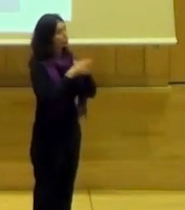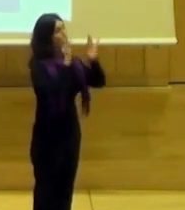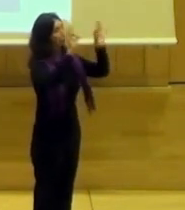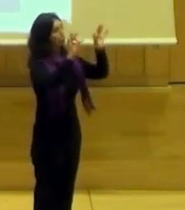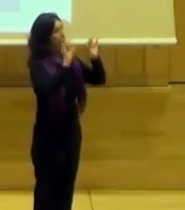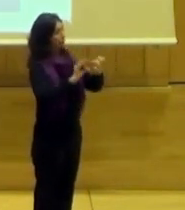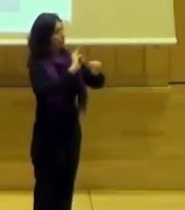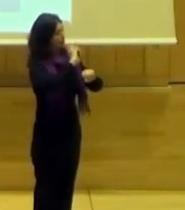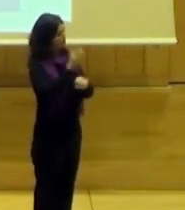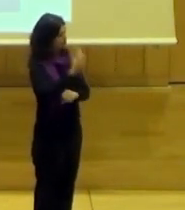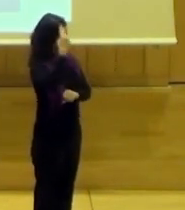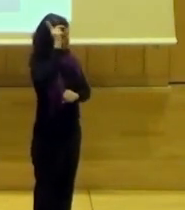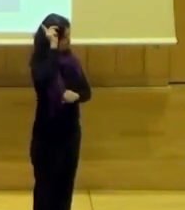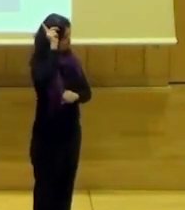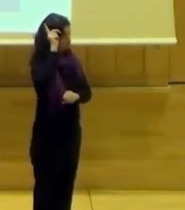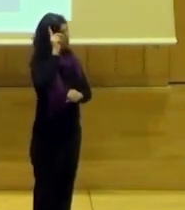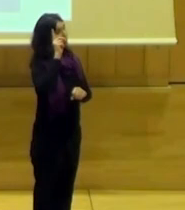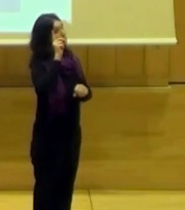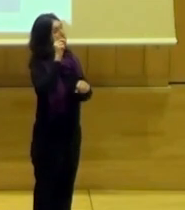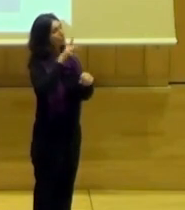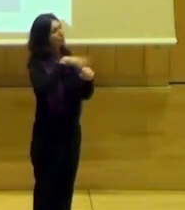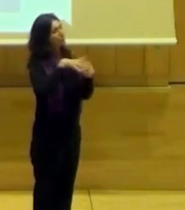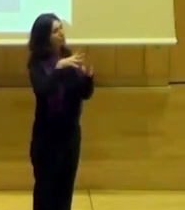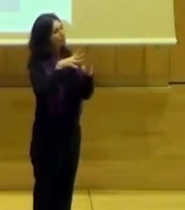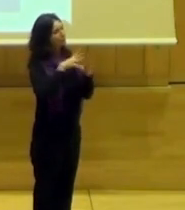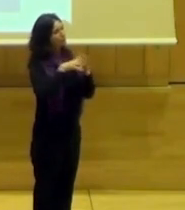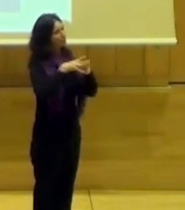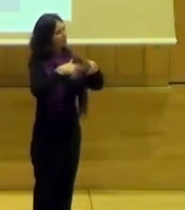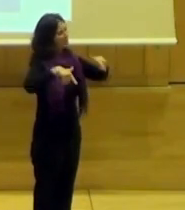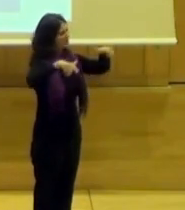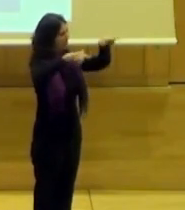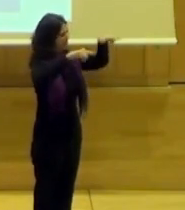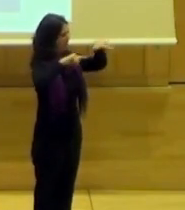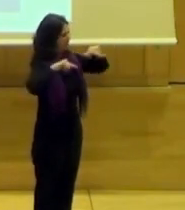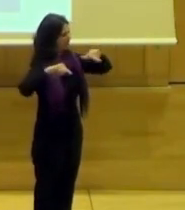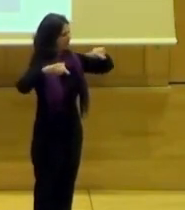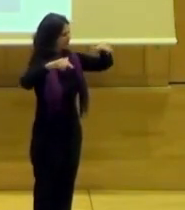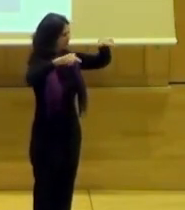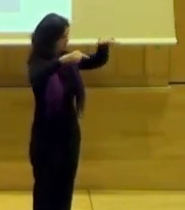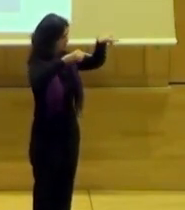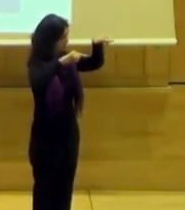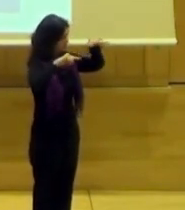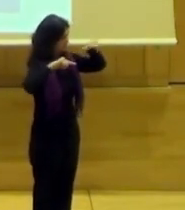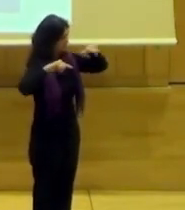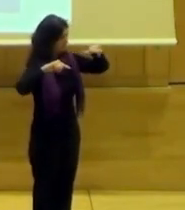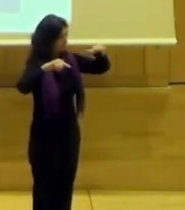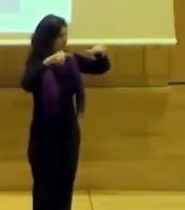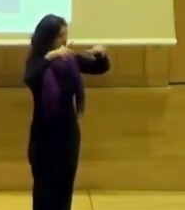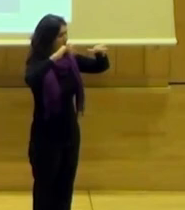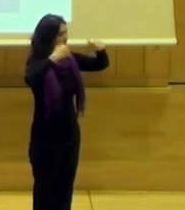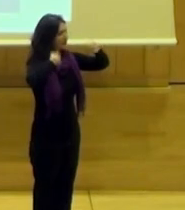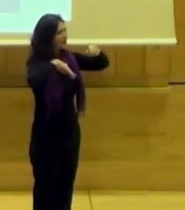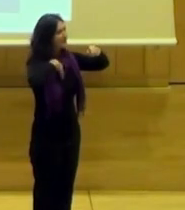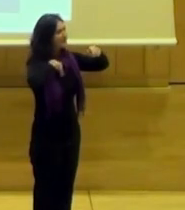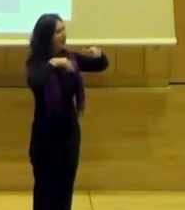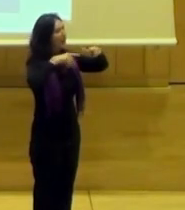pasamos esta otra imagen, nos vamos a la infraestructura de datos espaciales, pasamos, donde tenemos una serie de